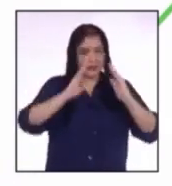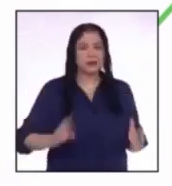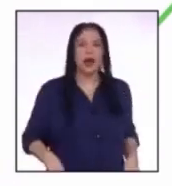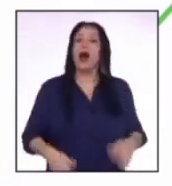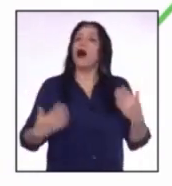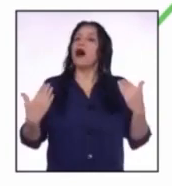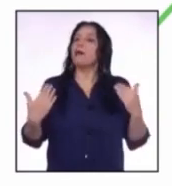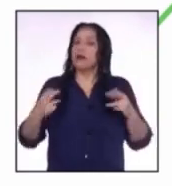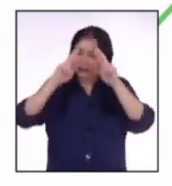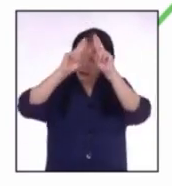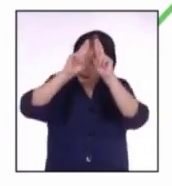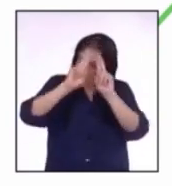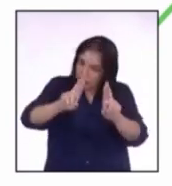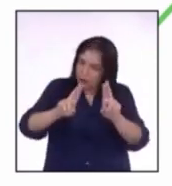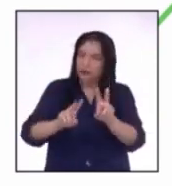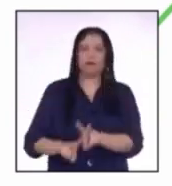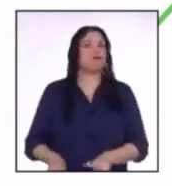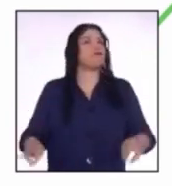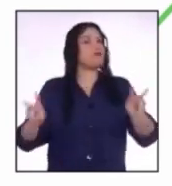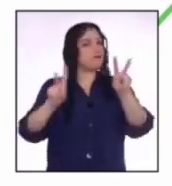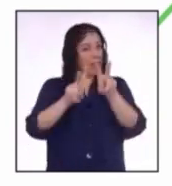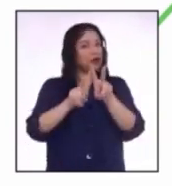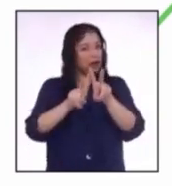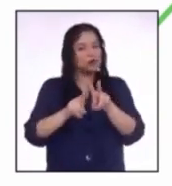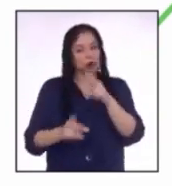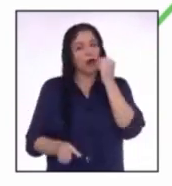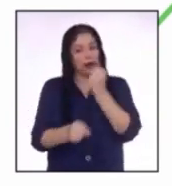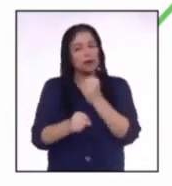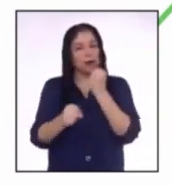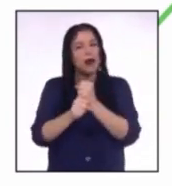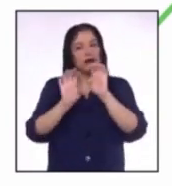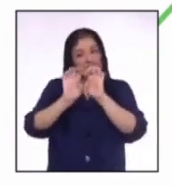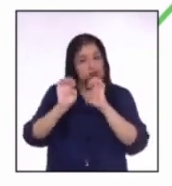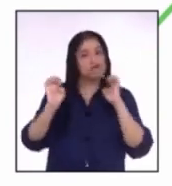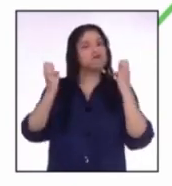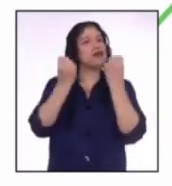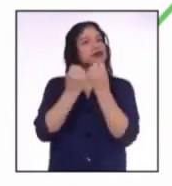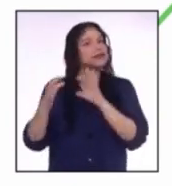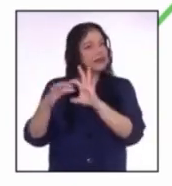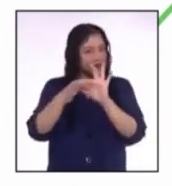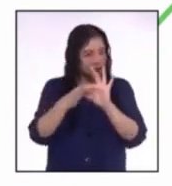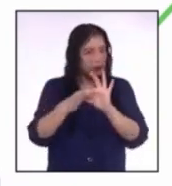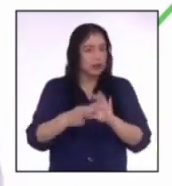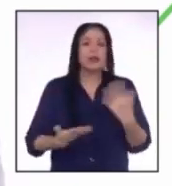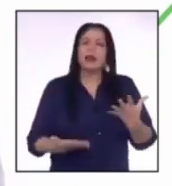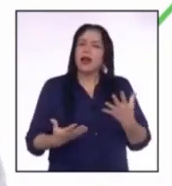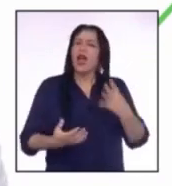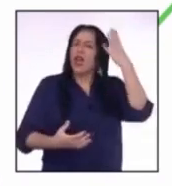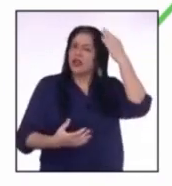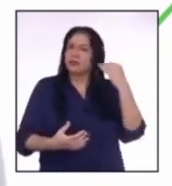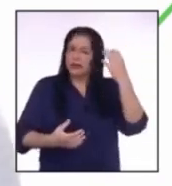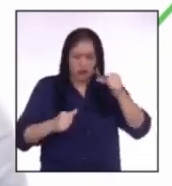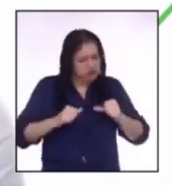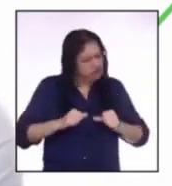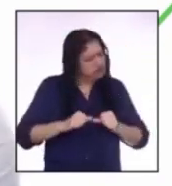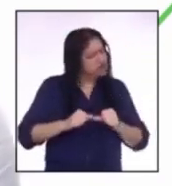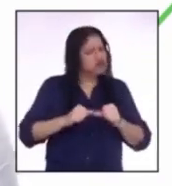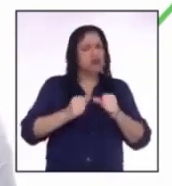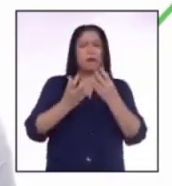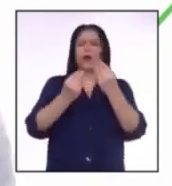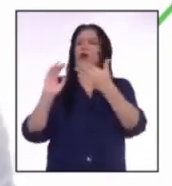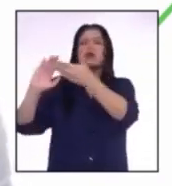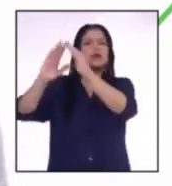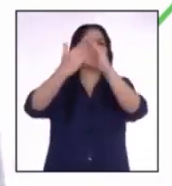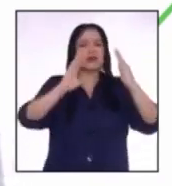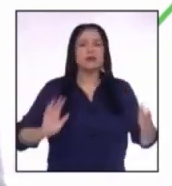respetando y valorando el trabajo colectivo prácticas que siguen siendo desarrolladas por muchas